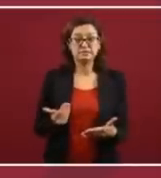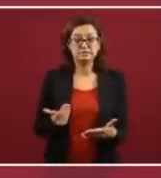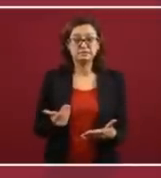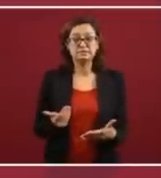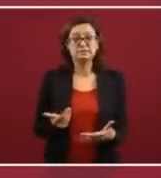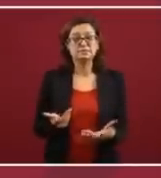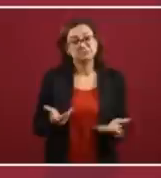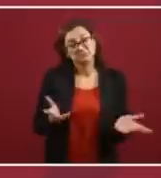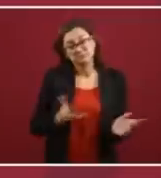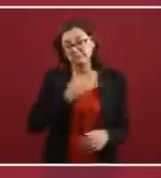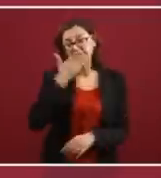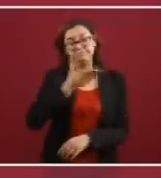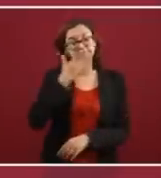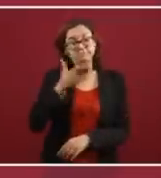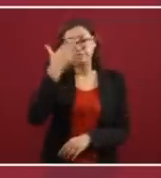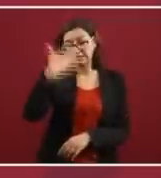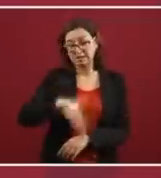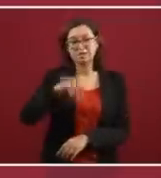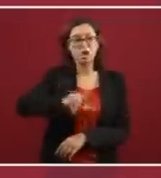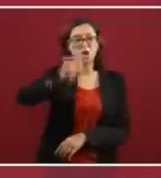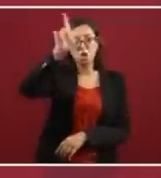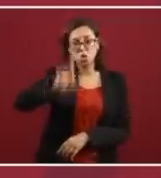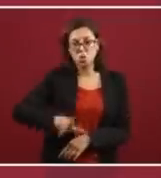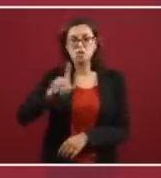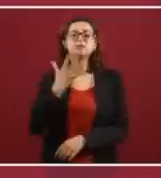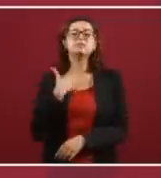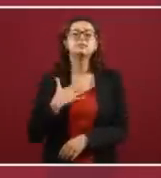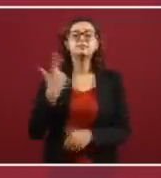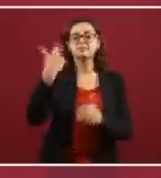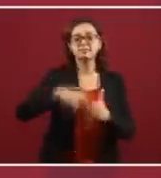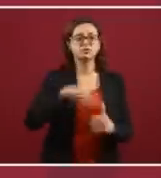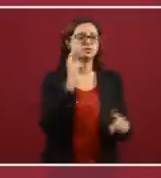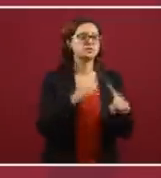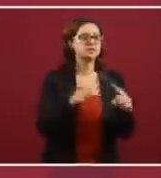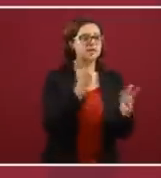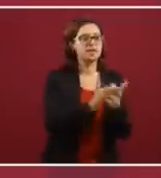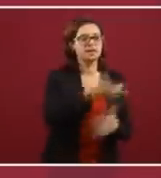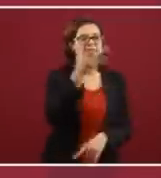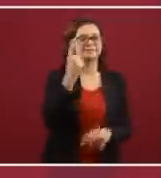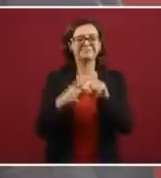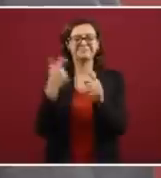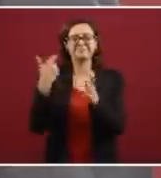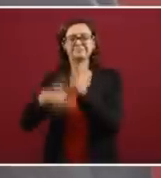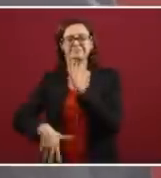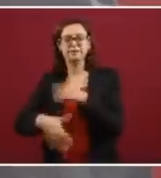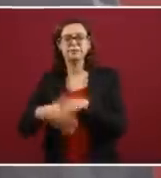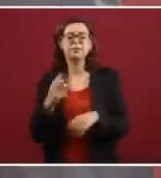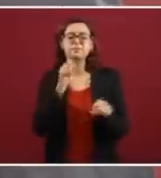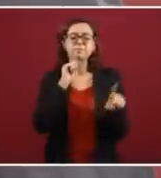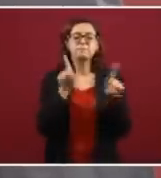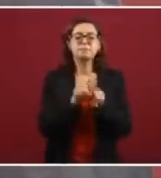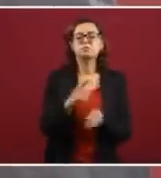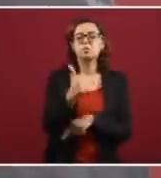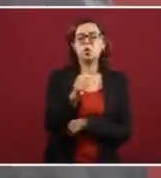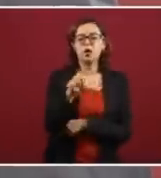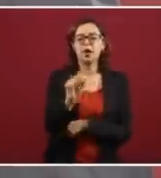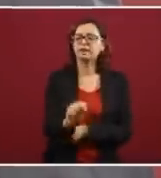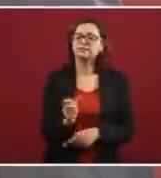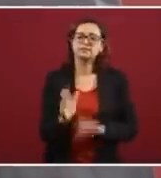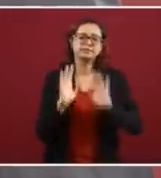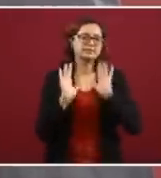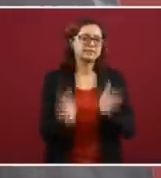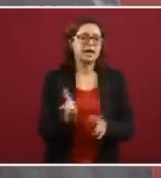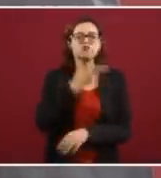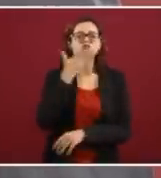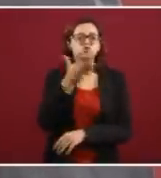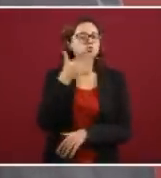todos los lunes damos a conocer el quién es quién en los precios de las gasolinas y del gas, es algo